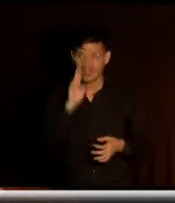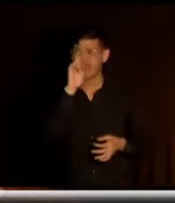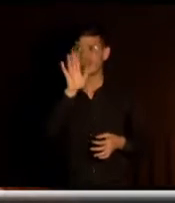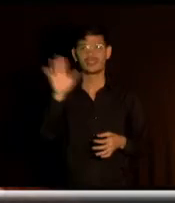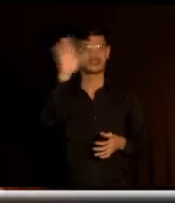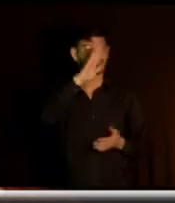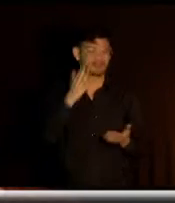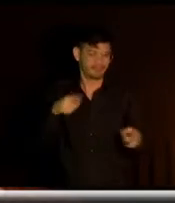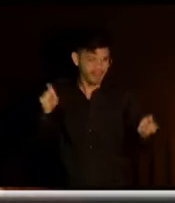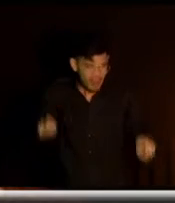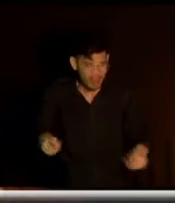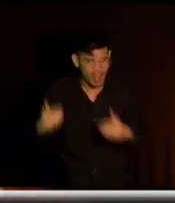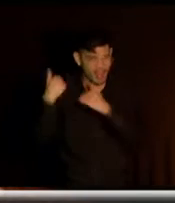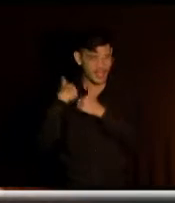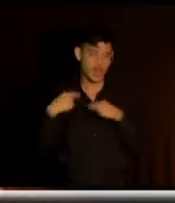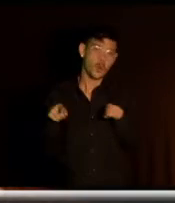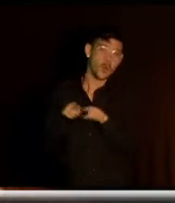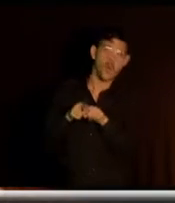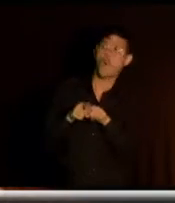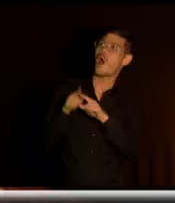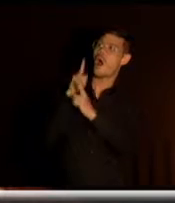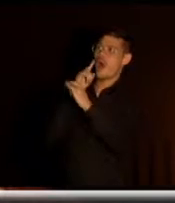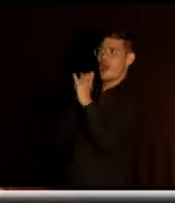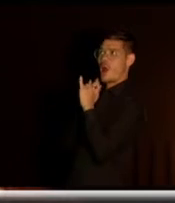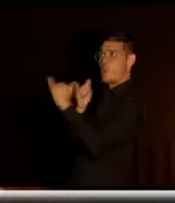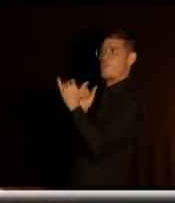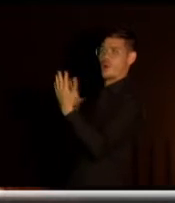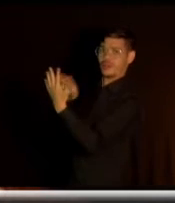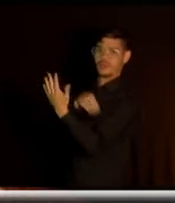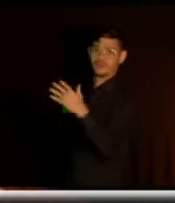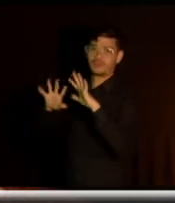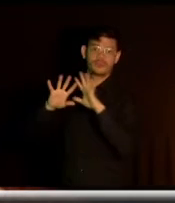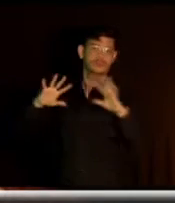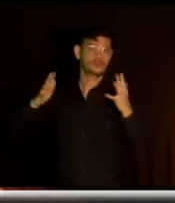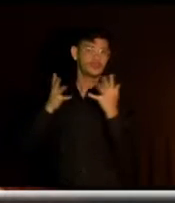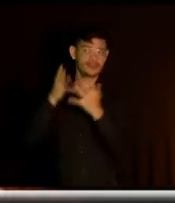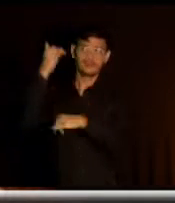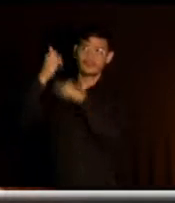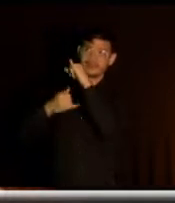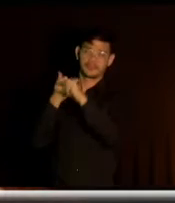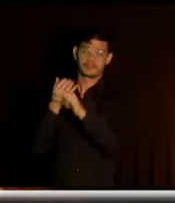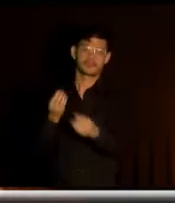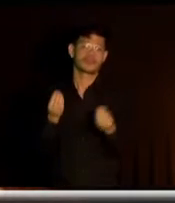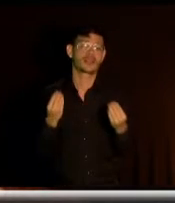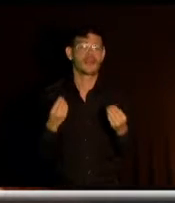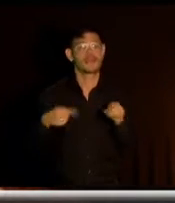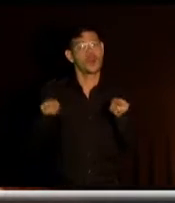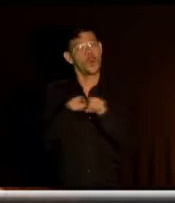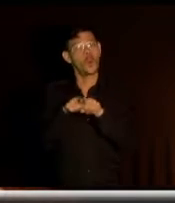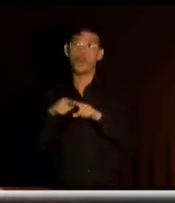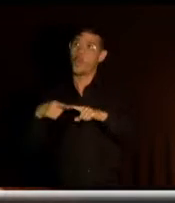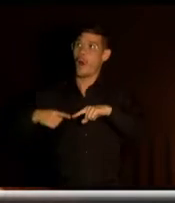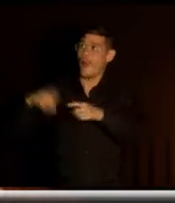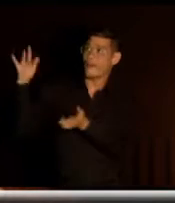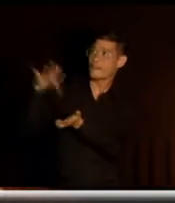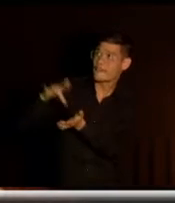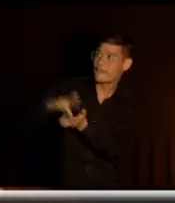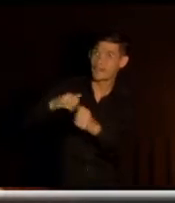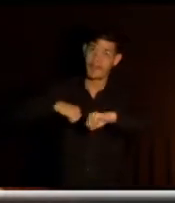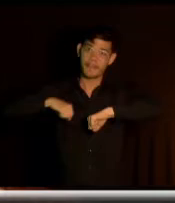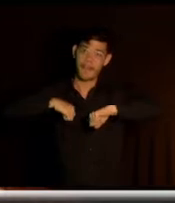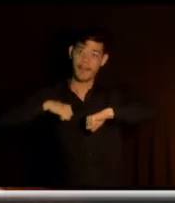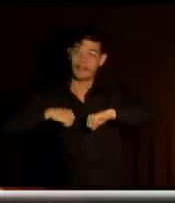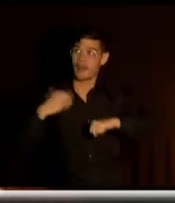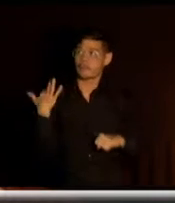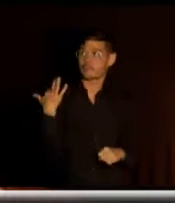Tenemos que funcionar como funciona el resto del mundo para poder participar, clasificar y evolucionar como lo están